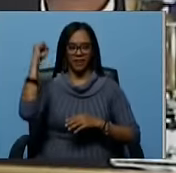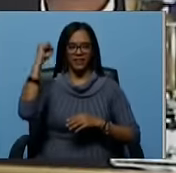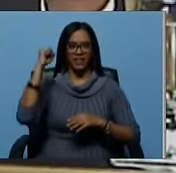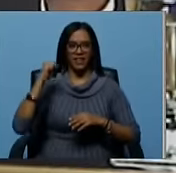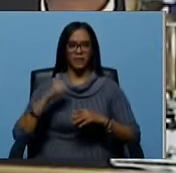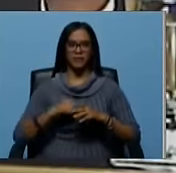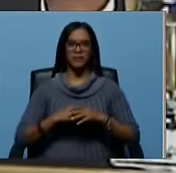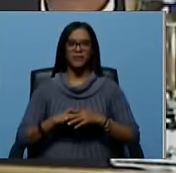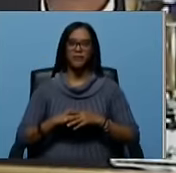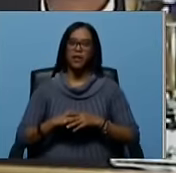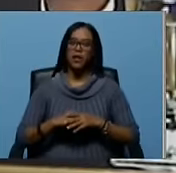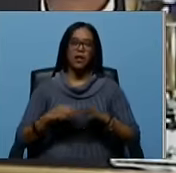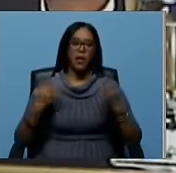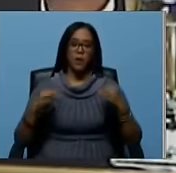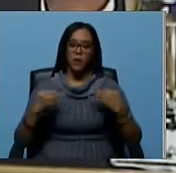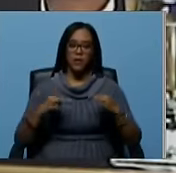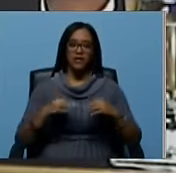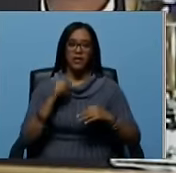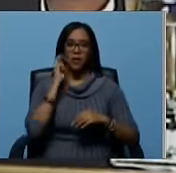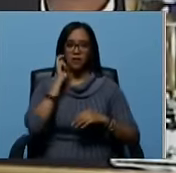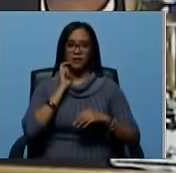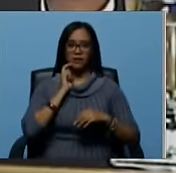venceremos. Normalmente